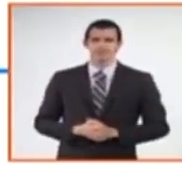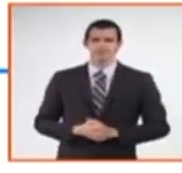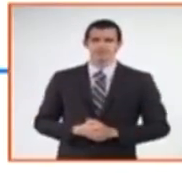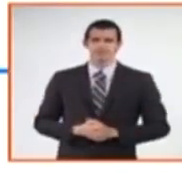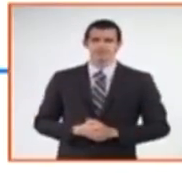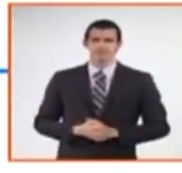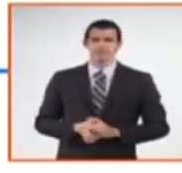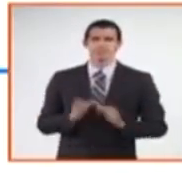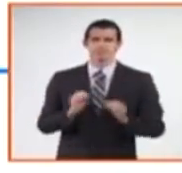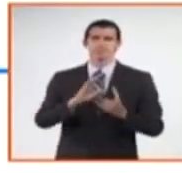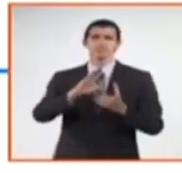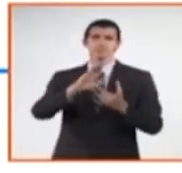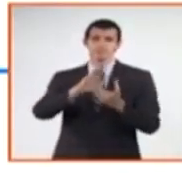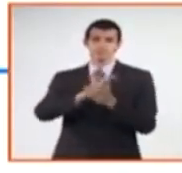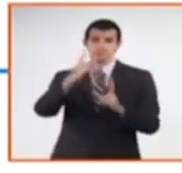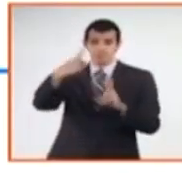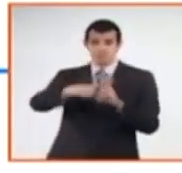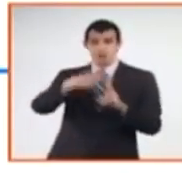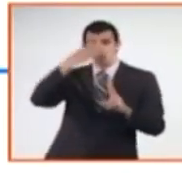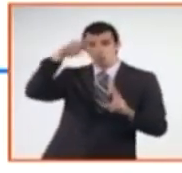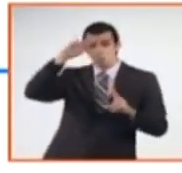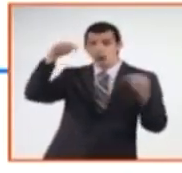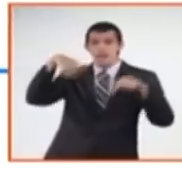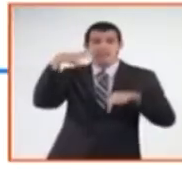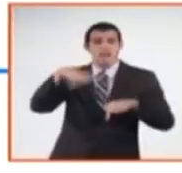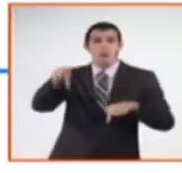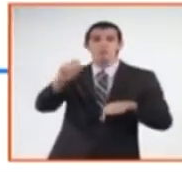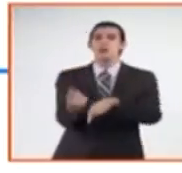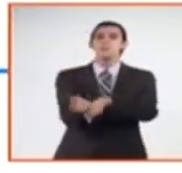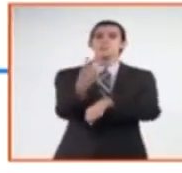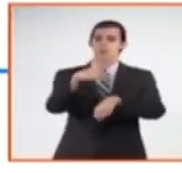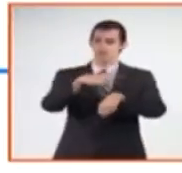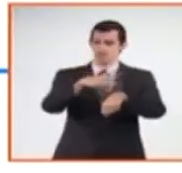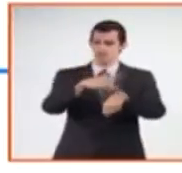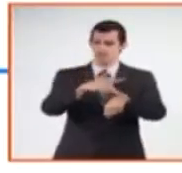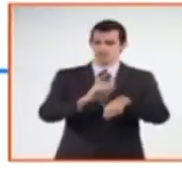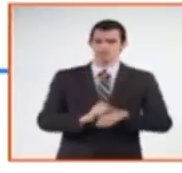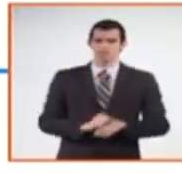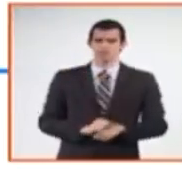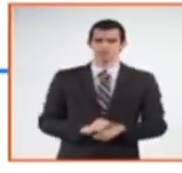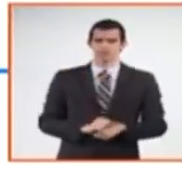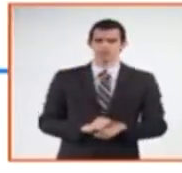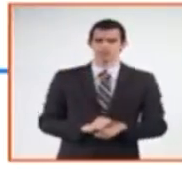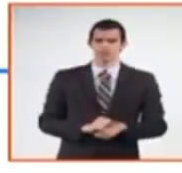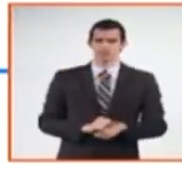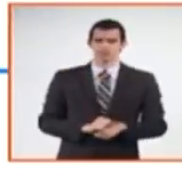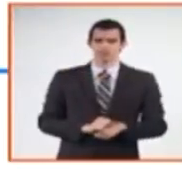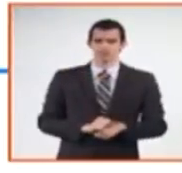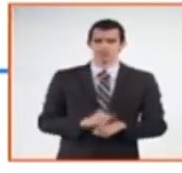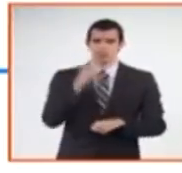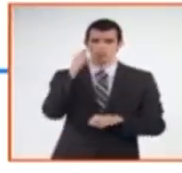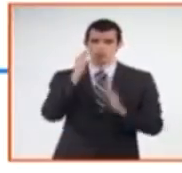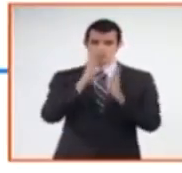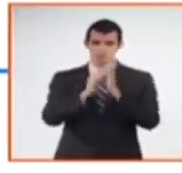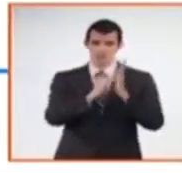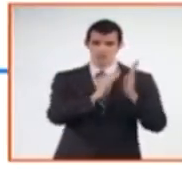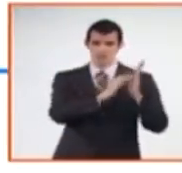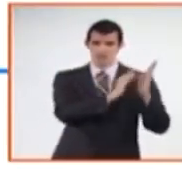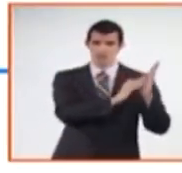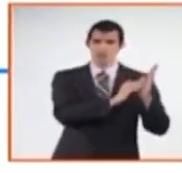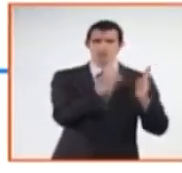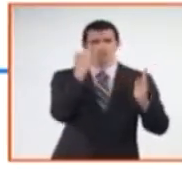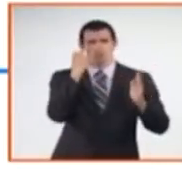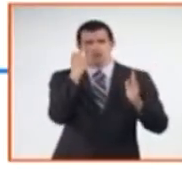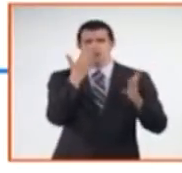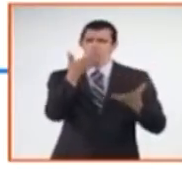en diciembre del año 2020 y vean como bueno la es superior a la media mundial de